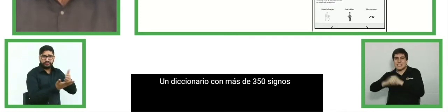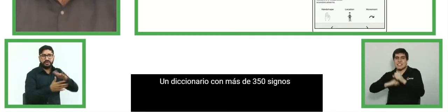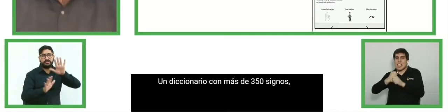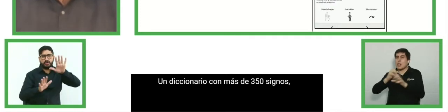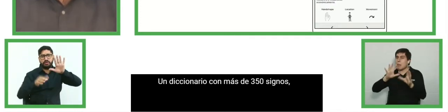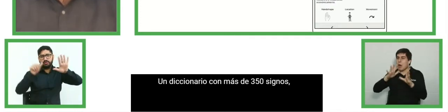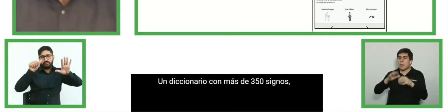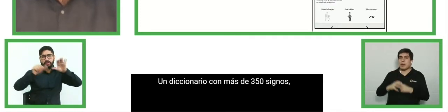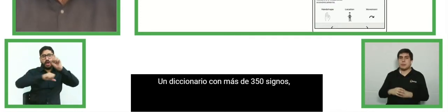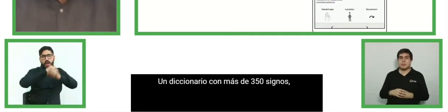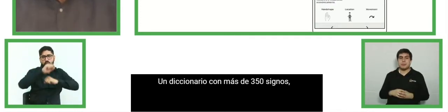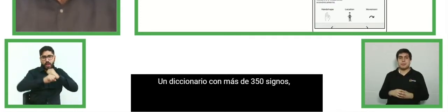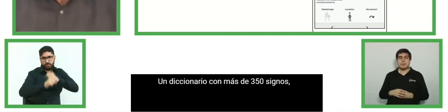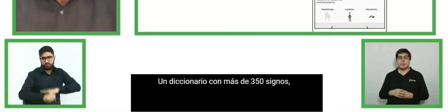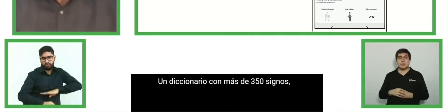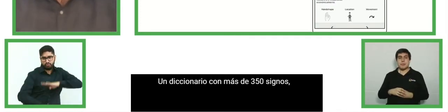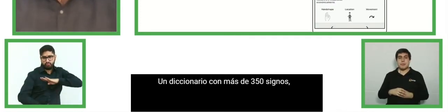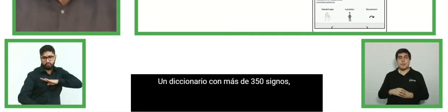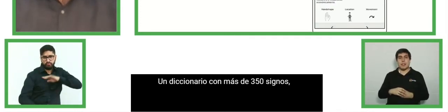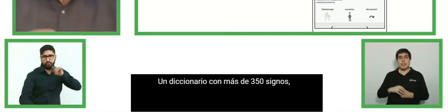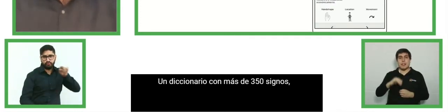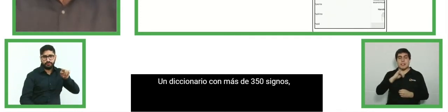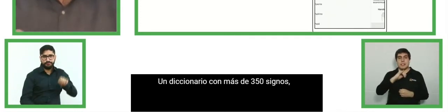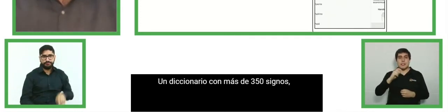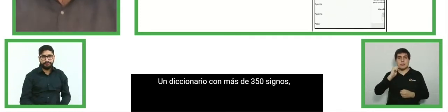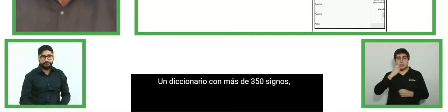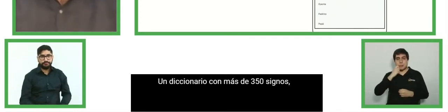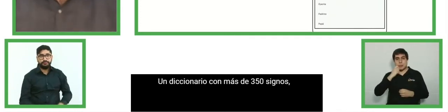años. Y hemos filmado los signos en